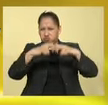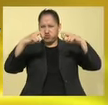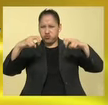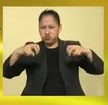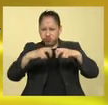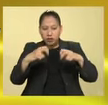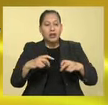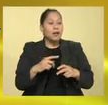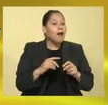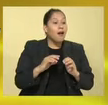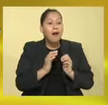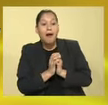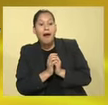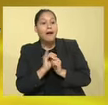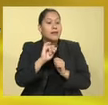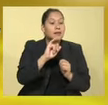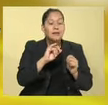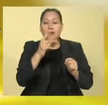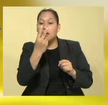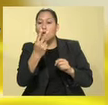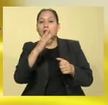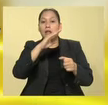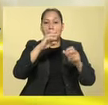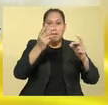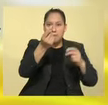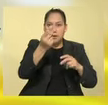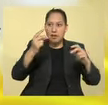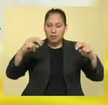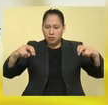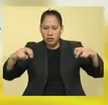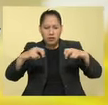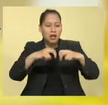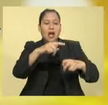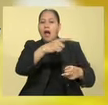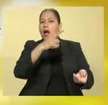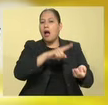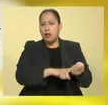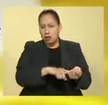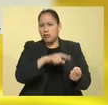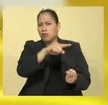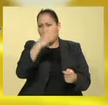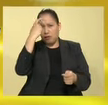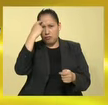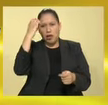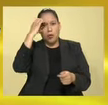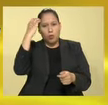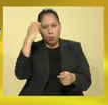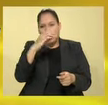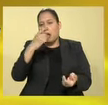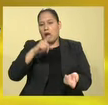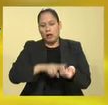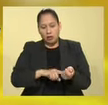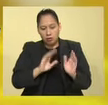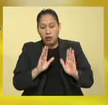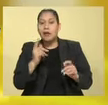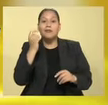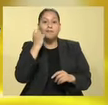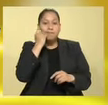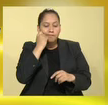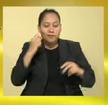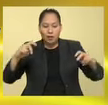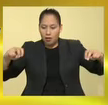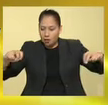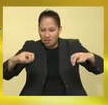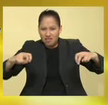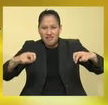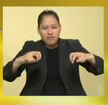prestes a poner a dos animales que ya su naturaleza de por sí es para eso que tú los que